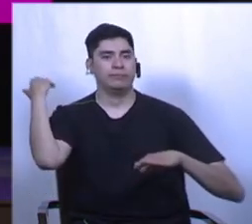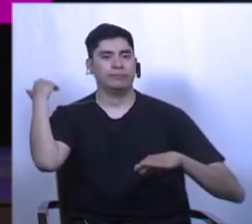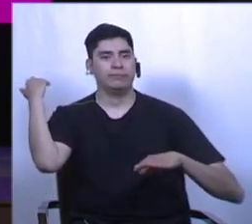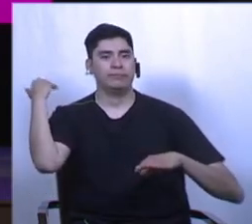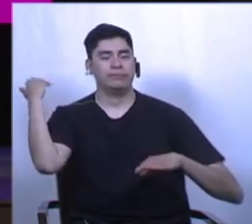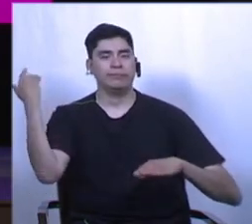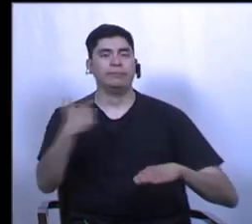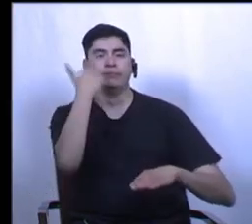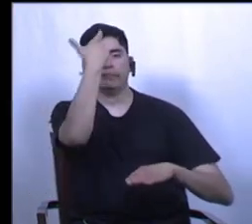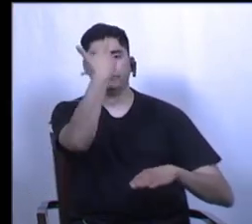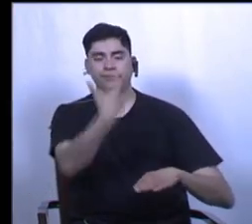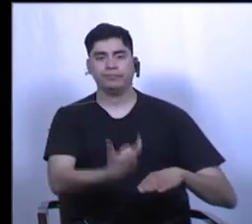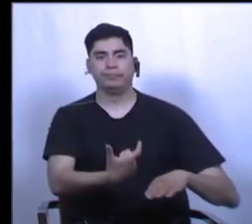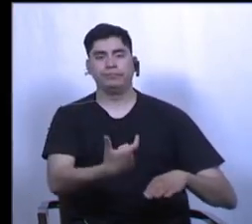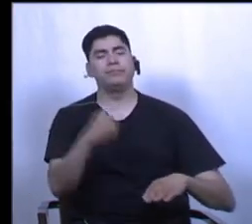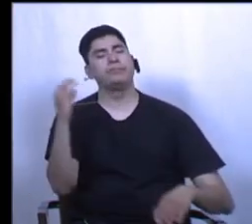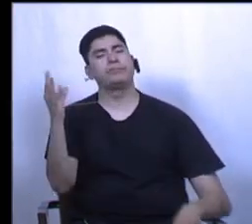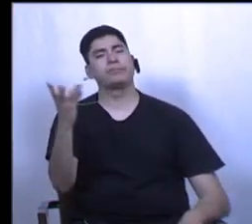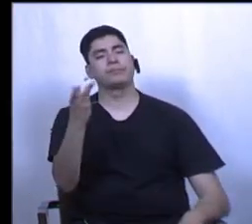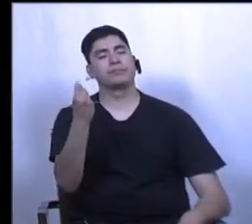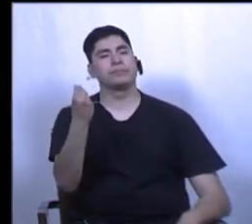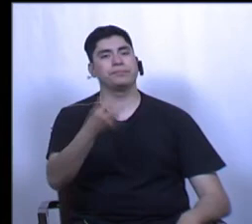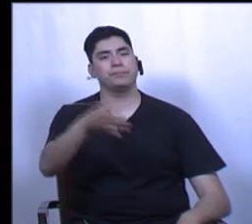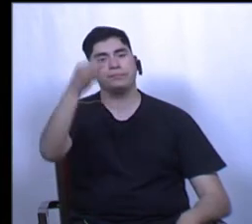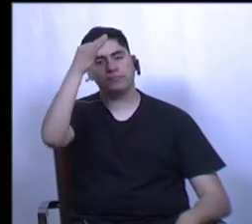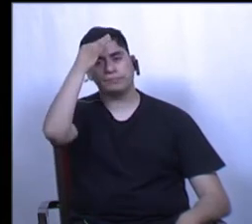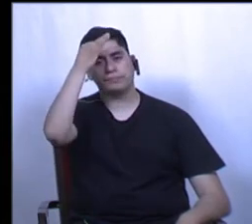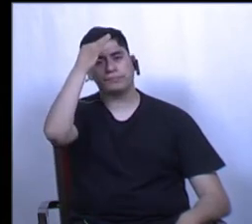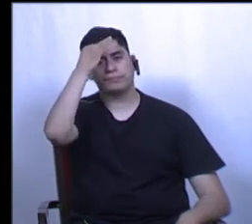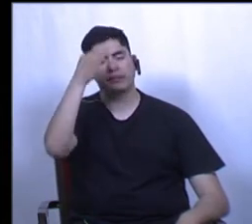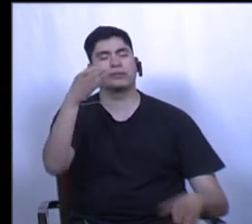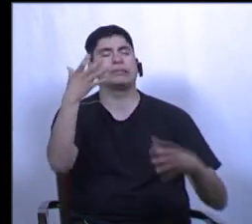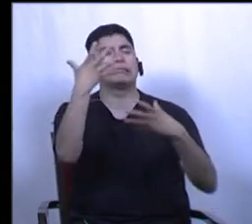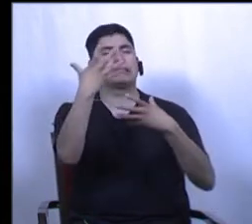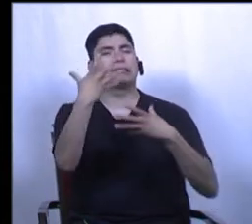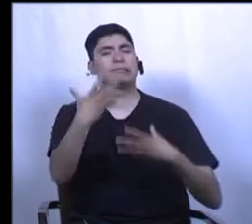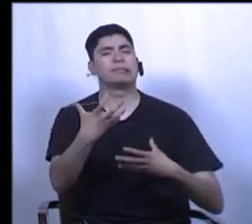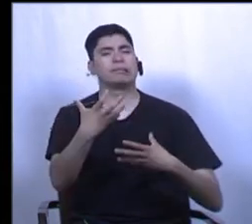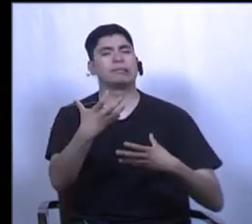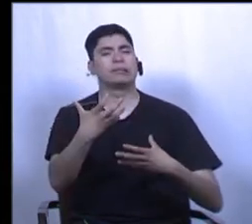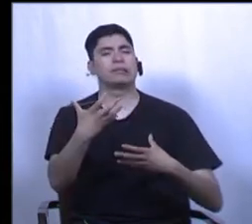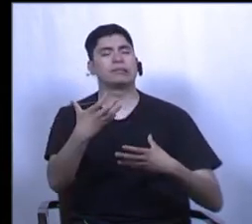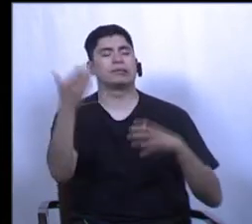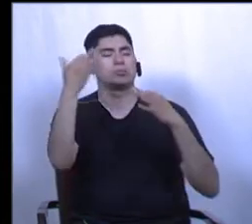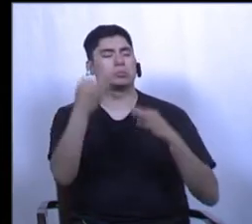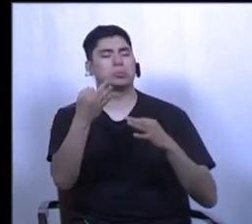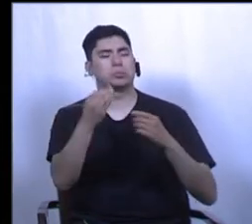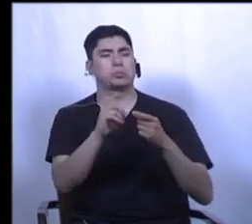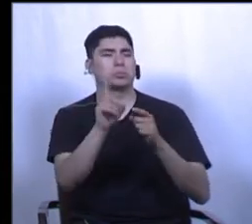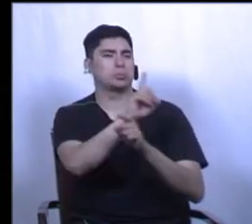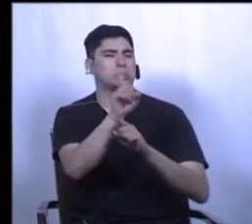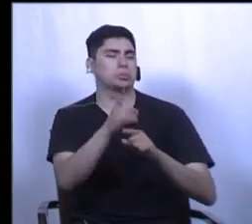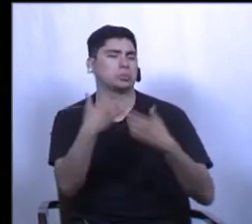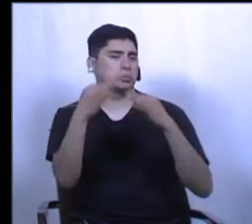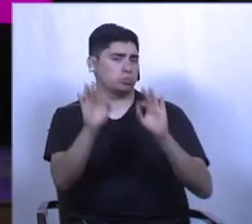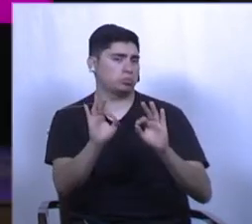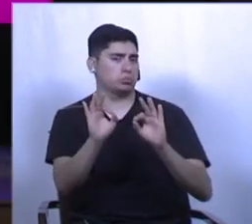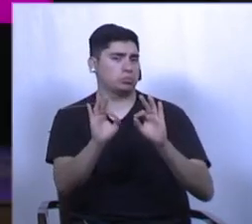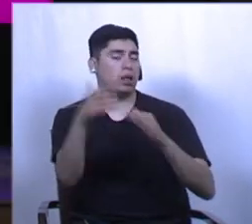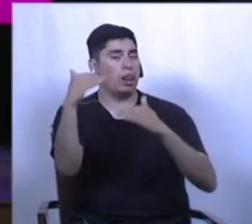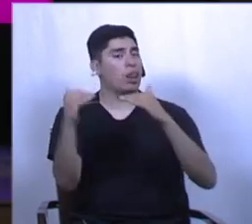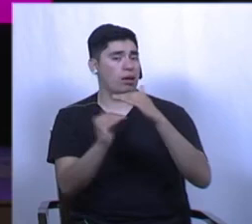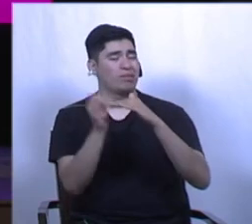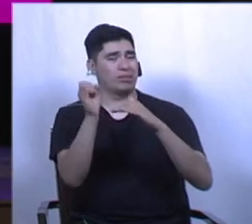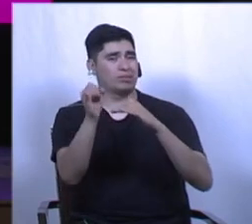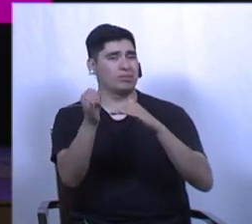muy enfermo, está rígido, tiene una postura anormal, no ha sido tratado, pero el de abajo sí,